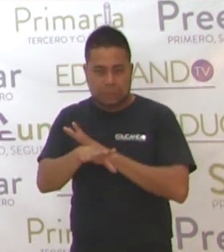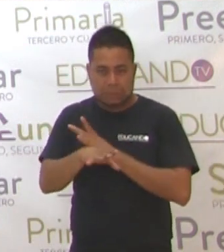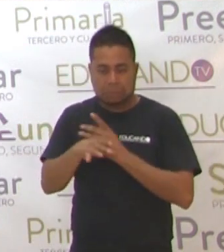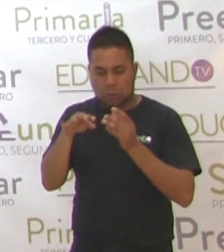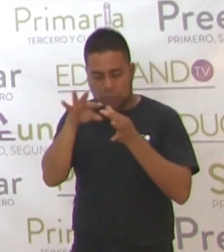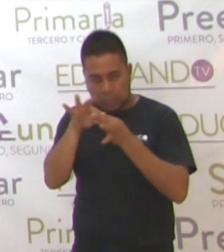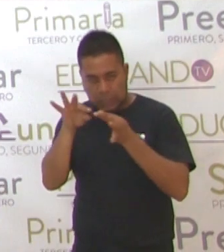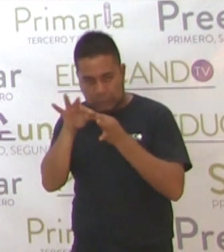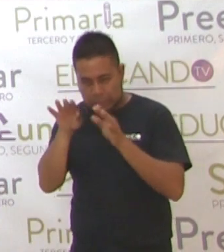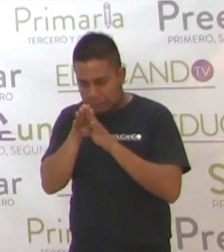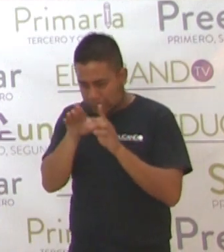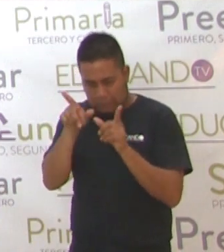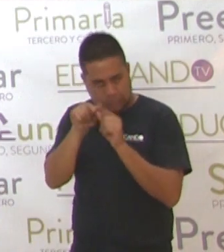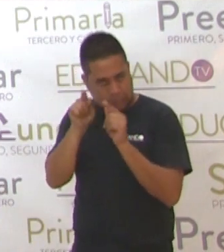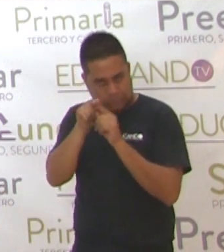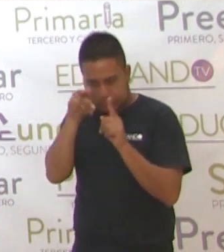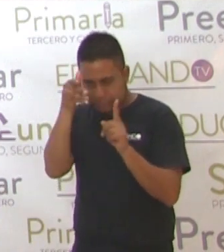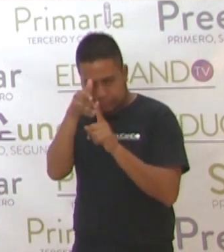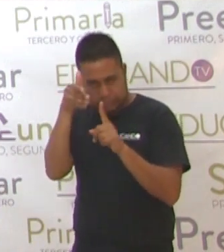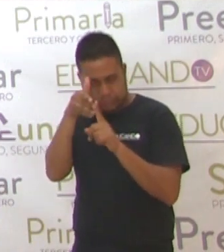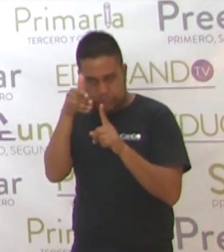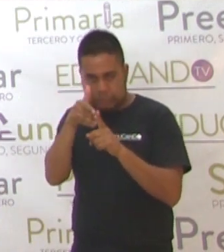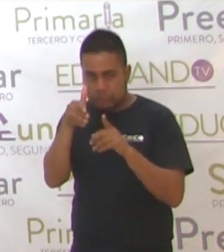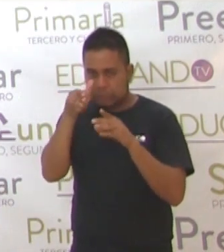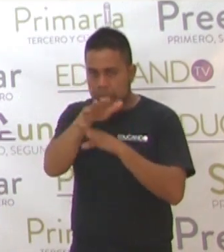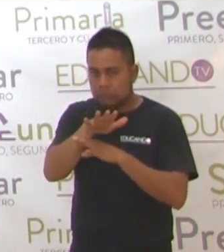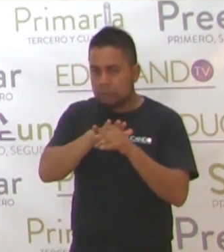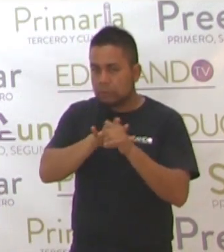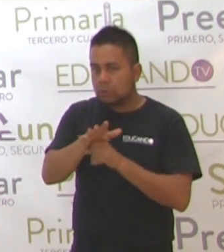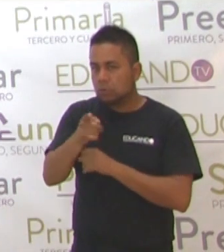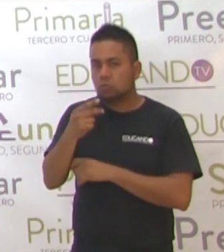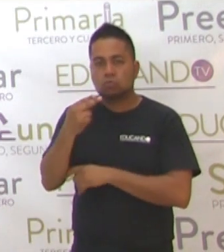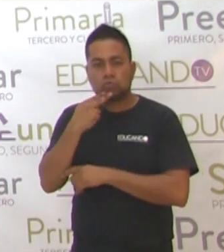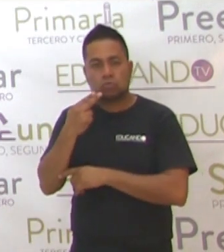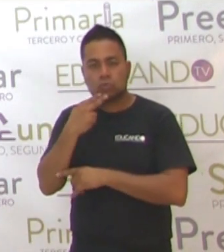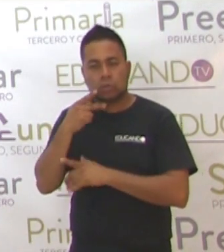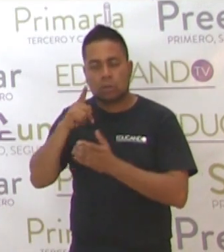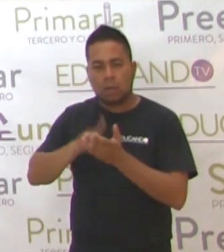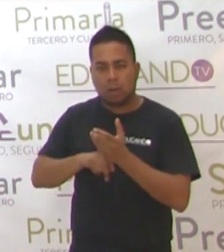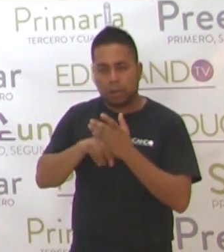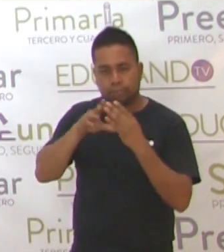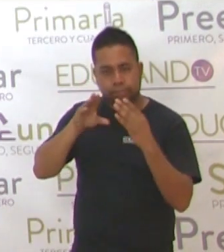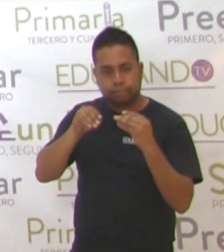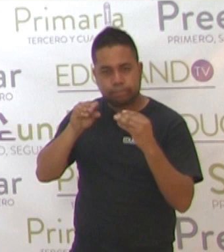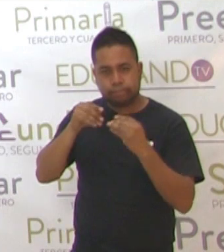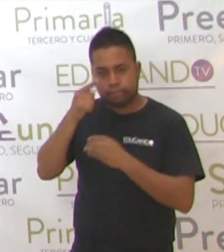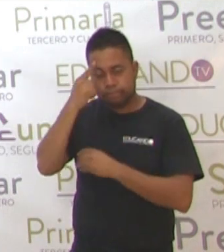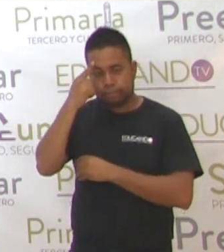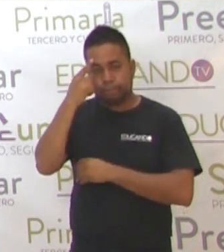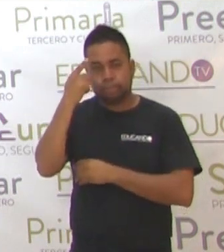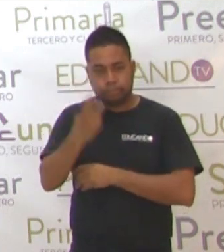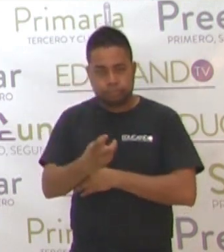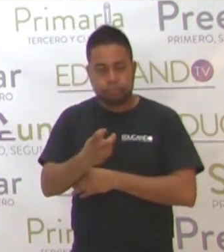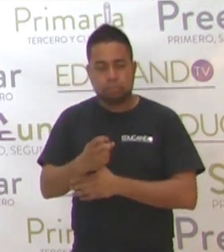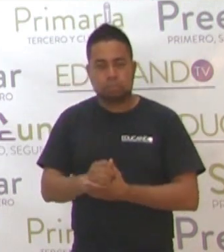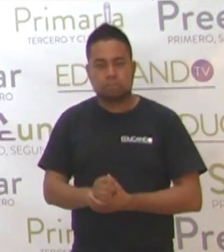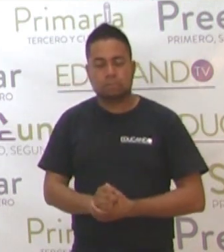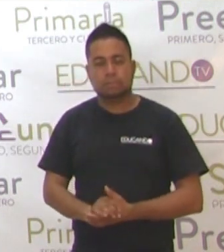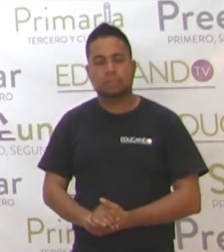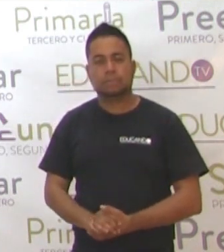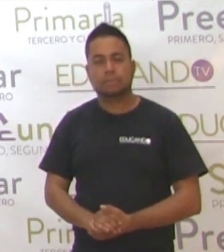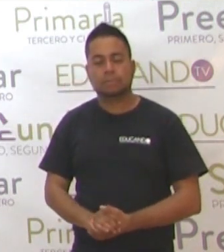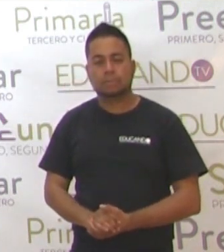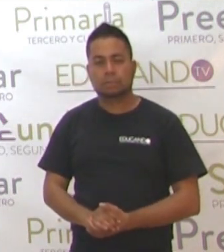forma muy precisa de lo que estás utilizando en tu conversación para ello niños y